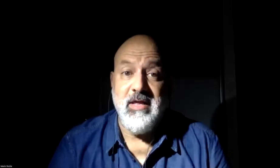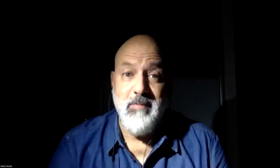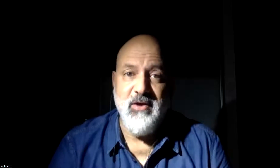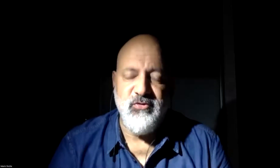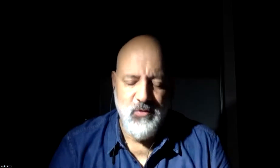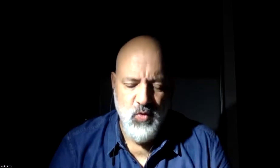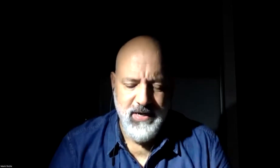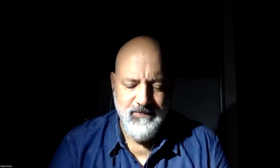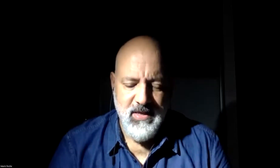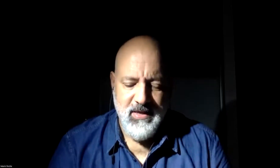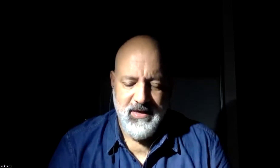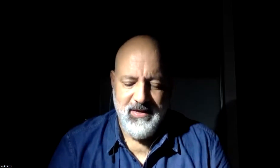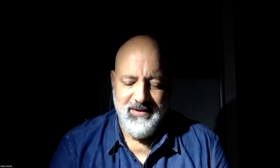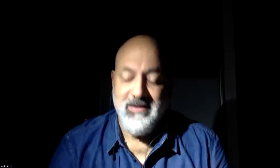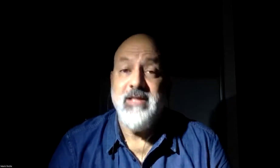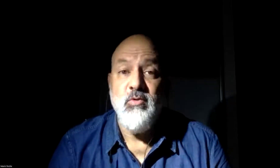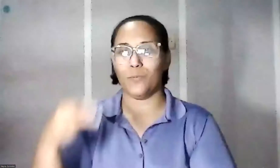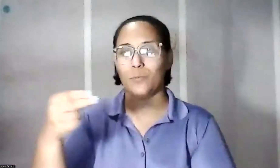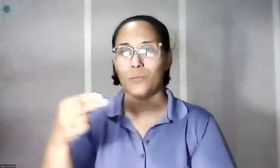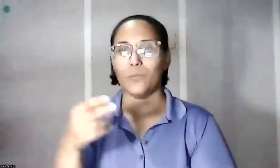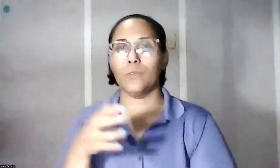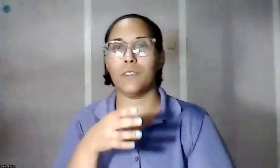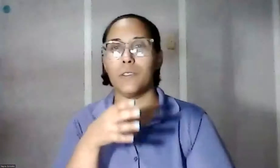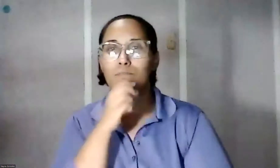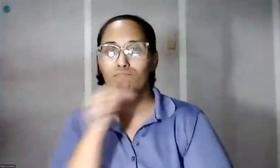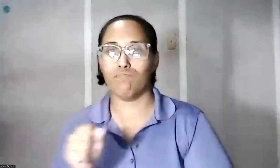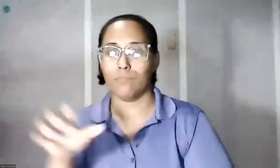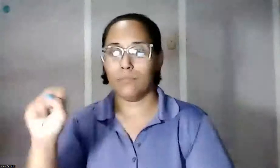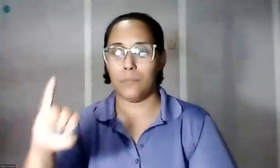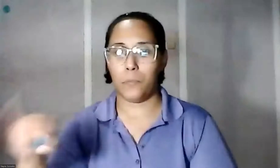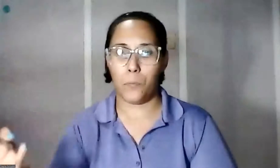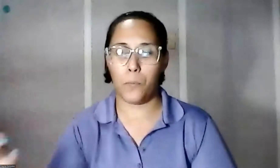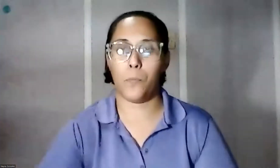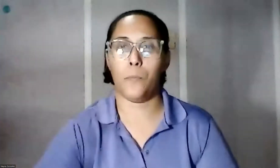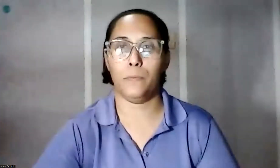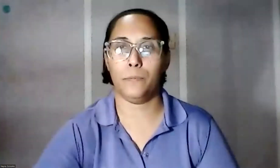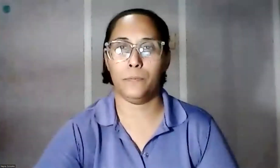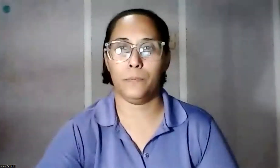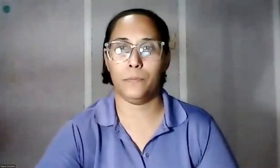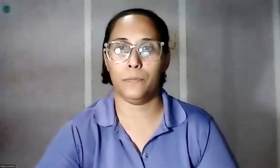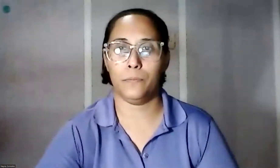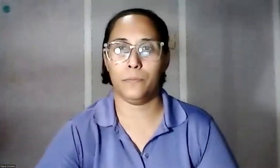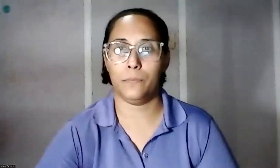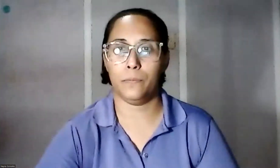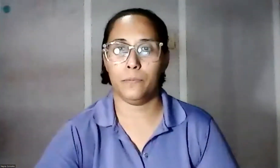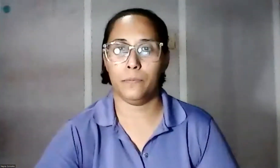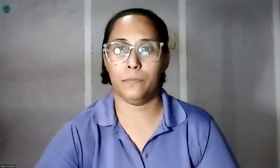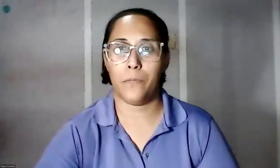Historia del Viejo San Juan. Esta es una convocatoria que me honra y que me emociona grandemente.